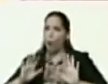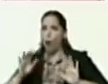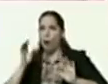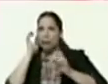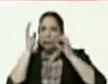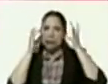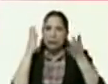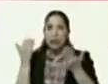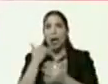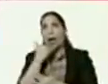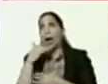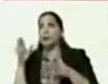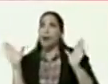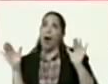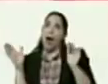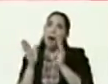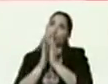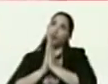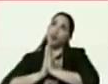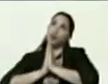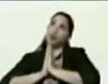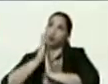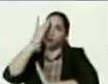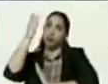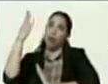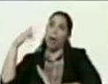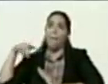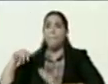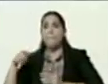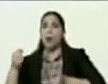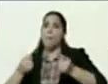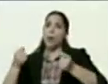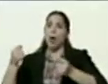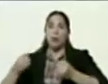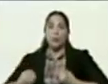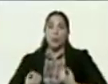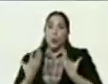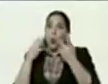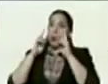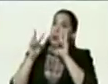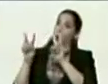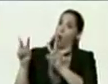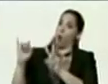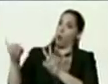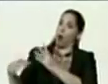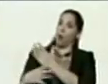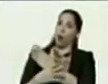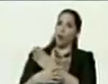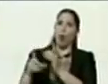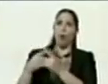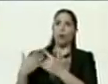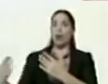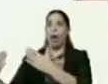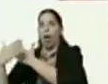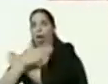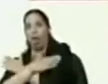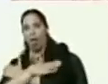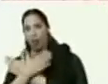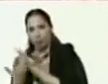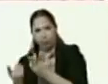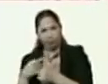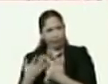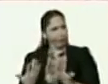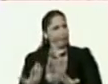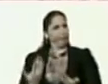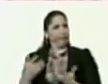casi un ángel del Señor, que pasaba por allí y se emocionó tanto viendo a Juan Guaidó que lo abrazó. Hasta un meme,